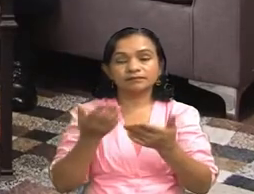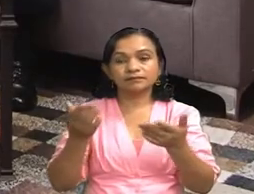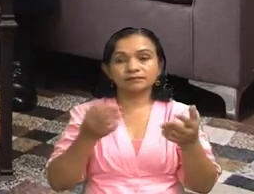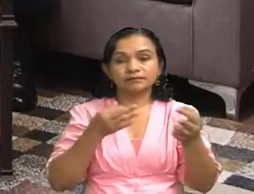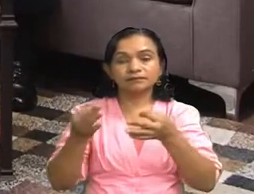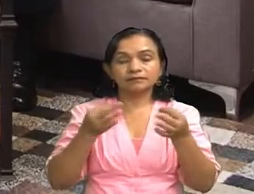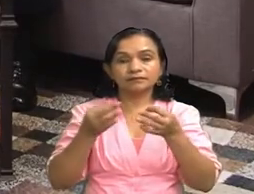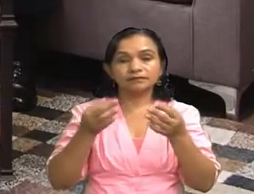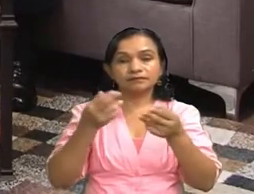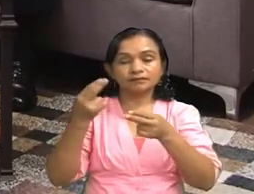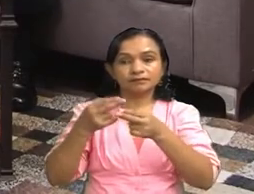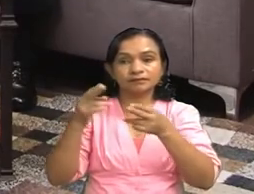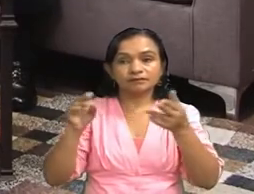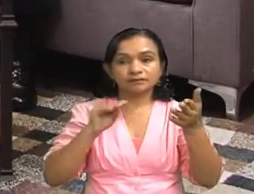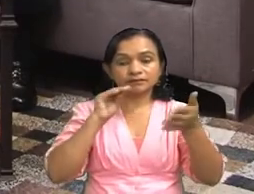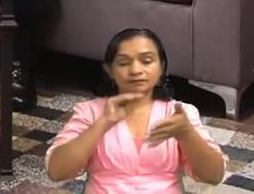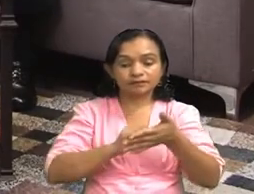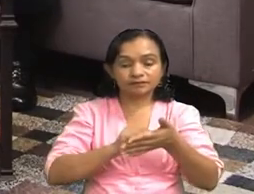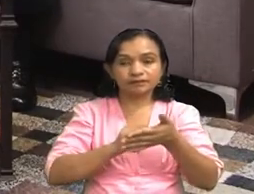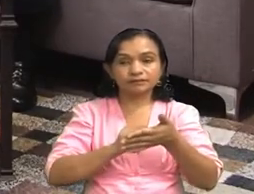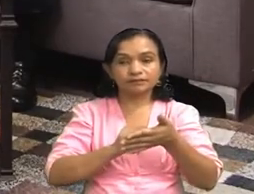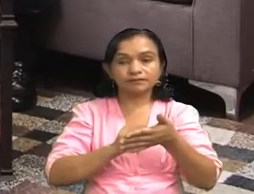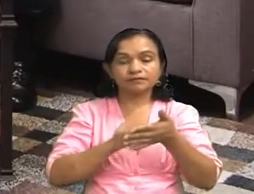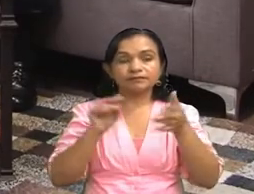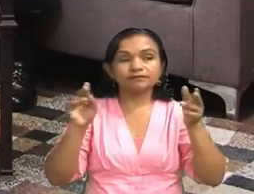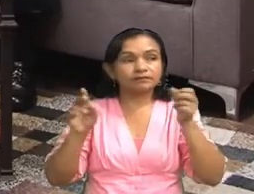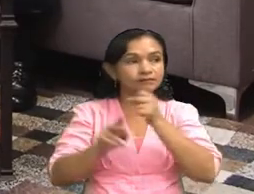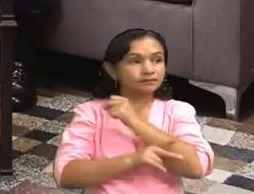pecuarias registradas en el sistema del país,